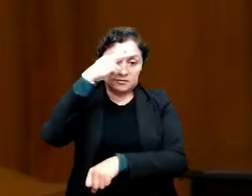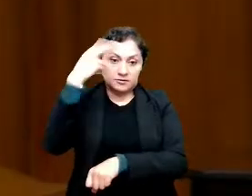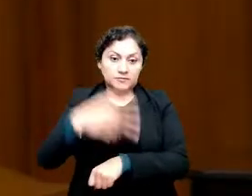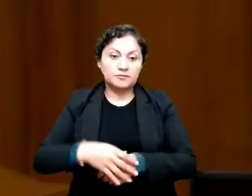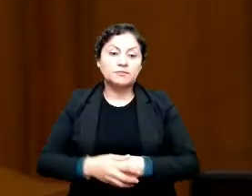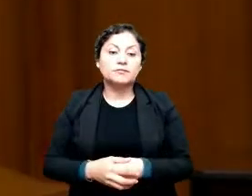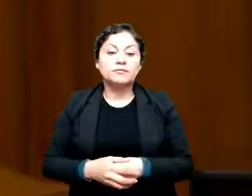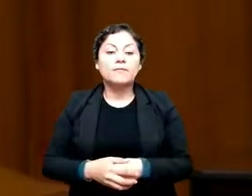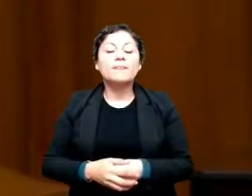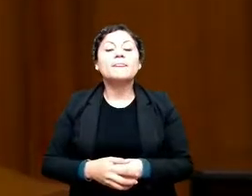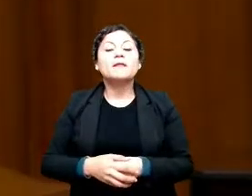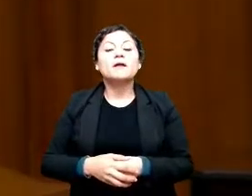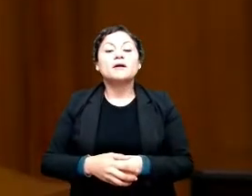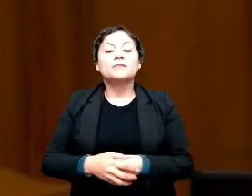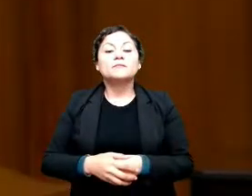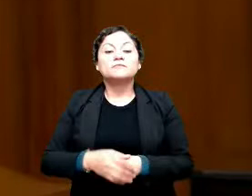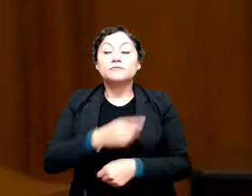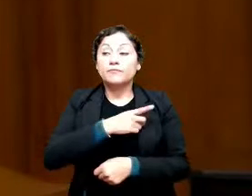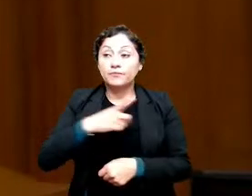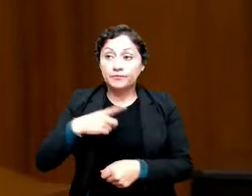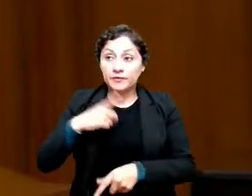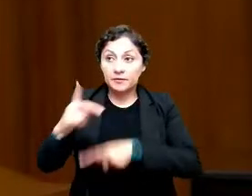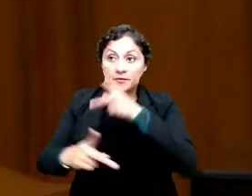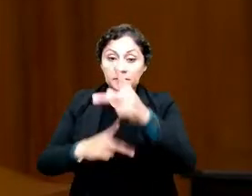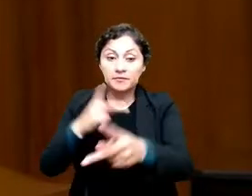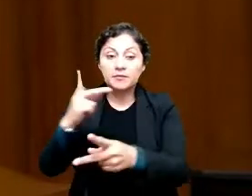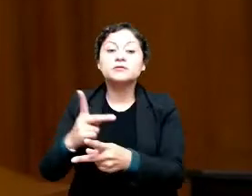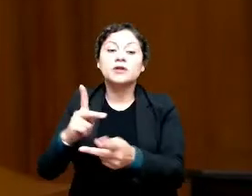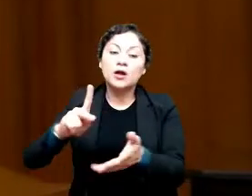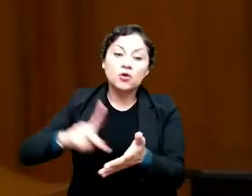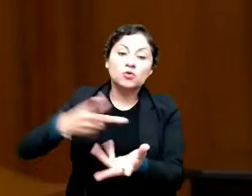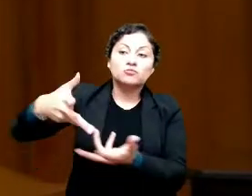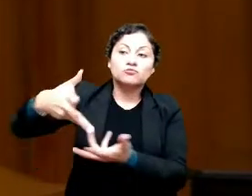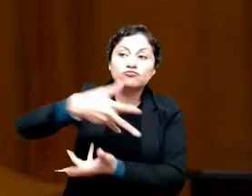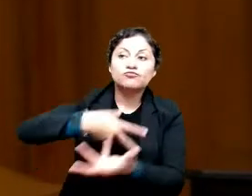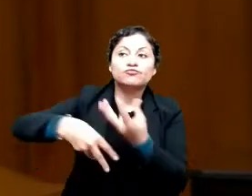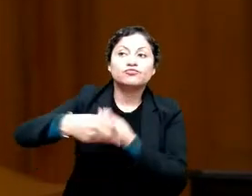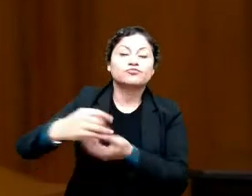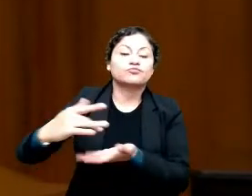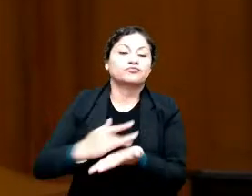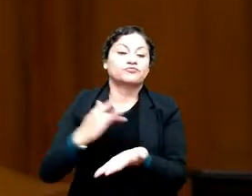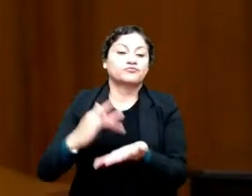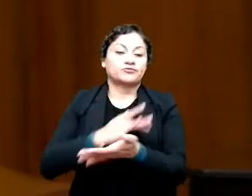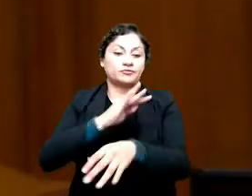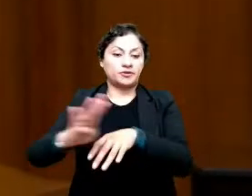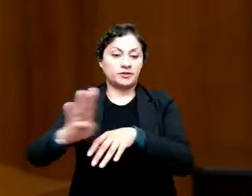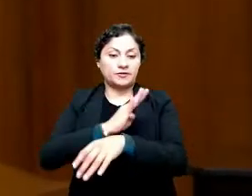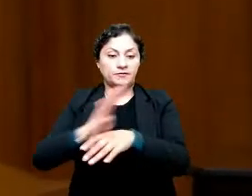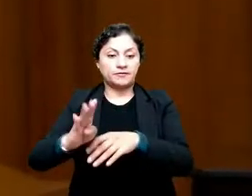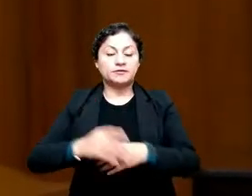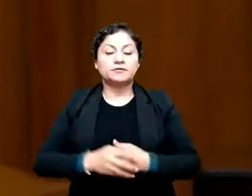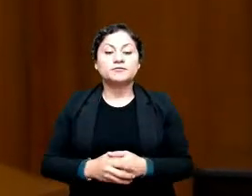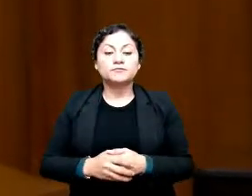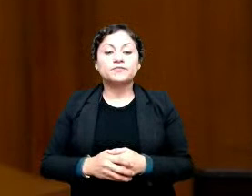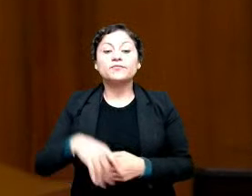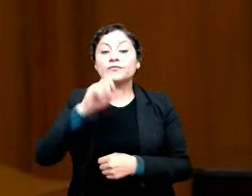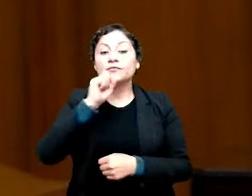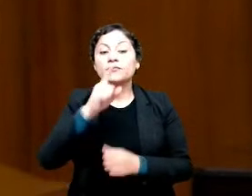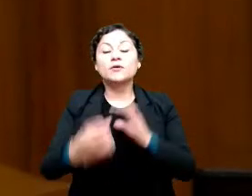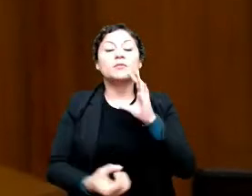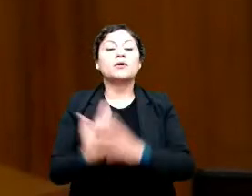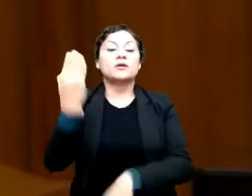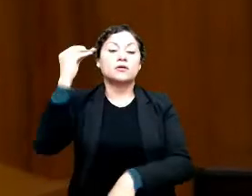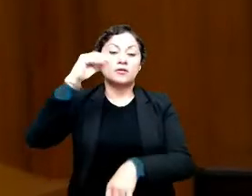Reestructuración de la deuda estatal con tasas y plazos más favorables. La creación de la Agencia de